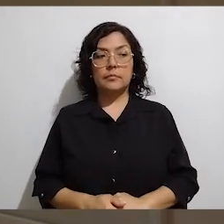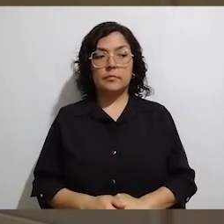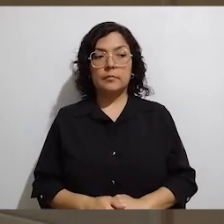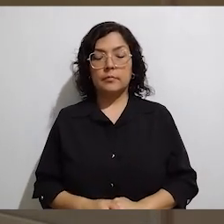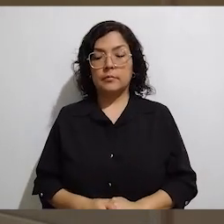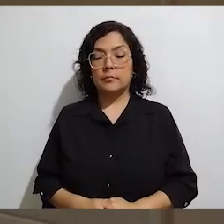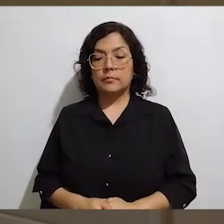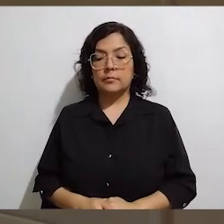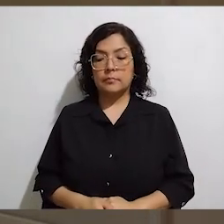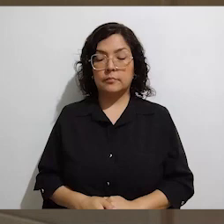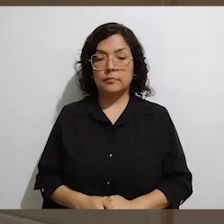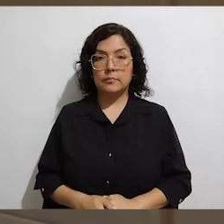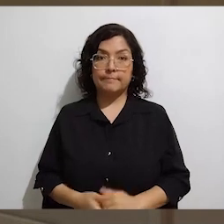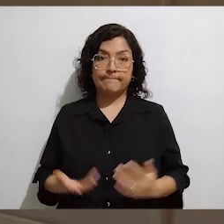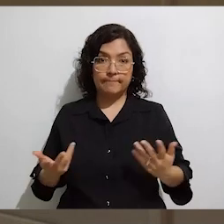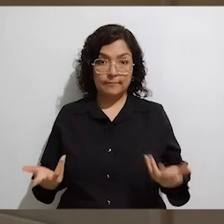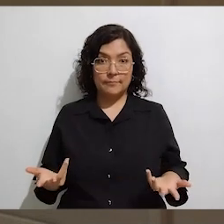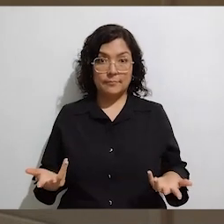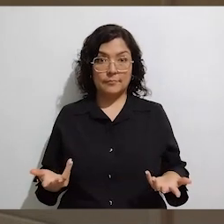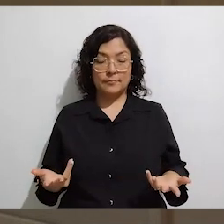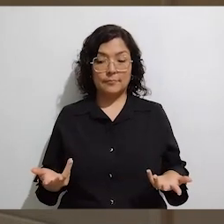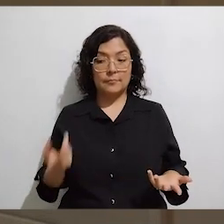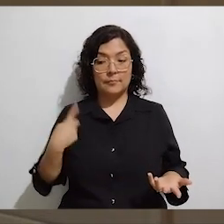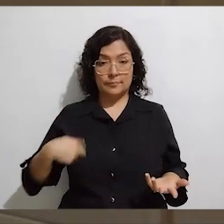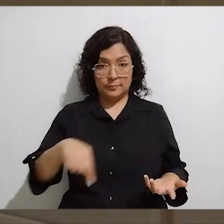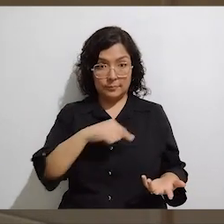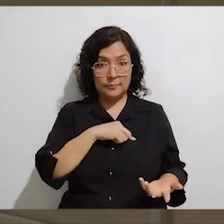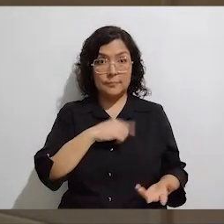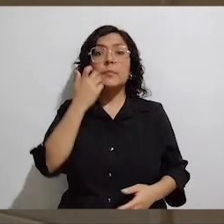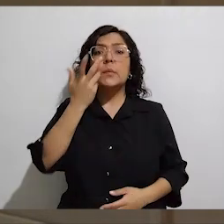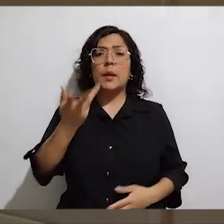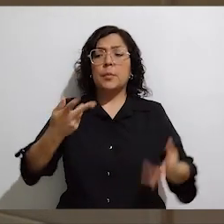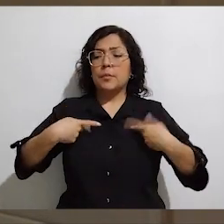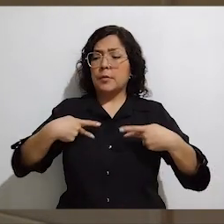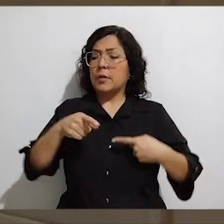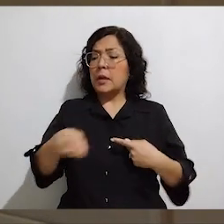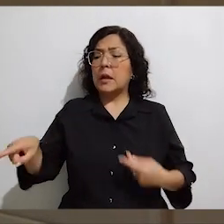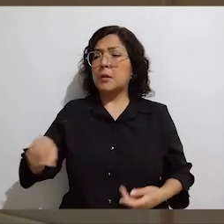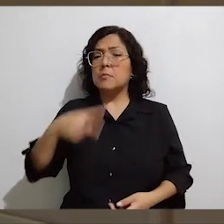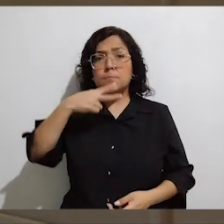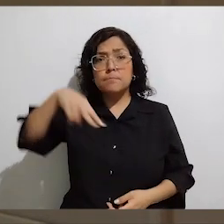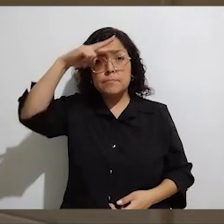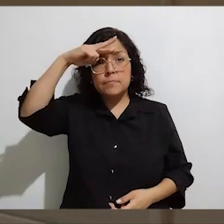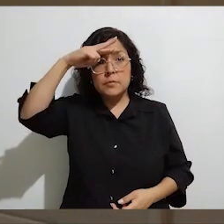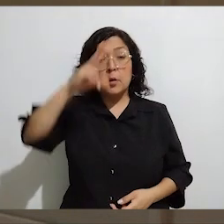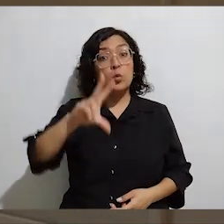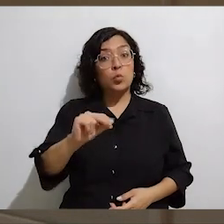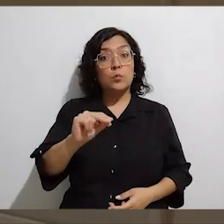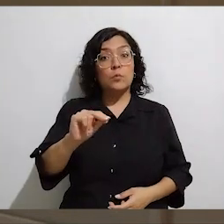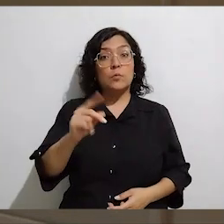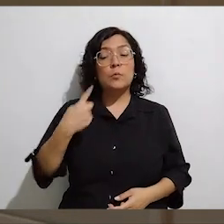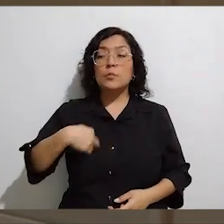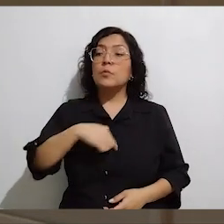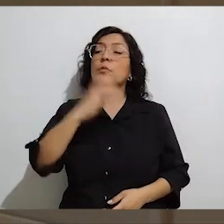importante, de una ciudadanía que no esté informada del asunto que se va a comentar. Por el contrario, requerimos de una